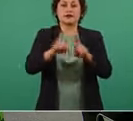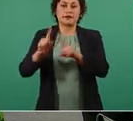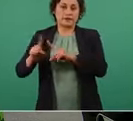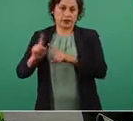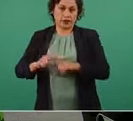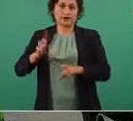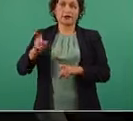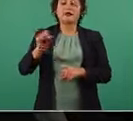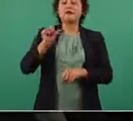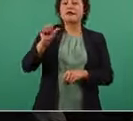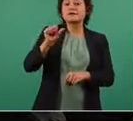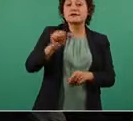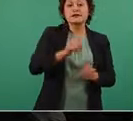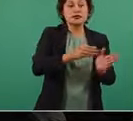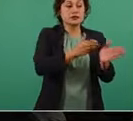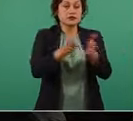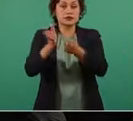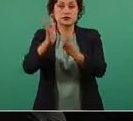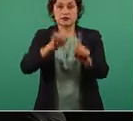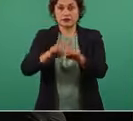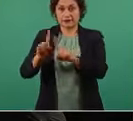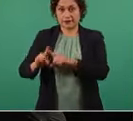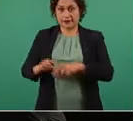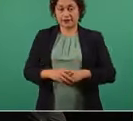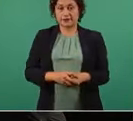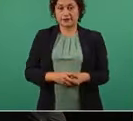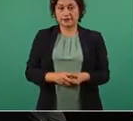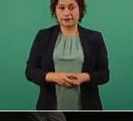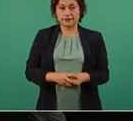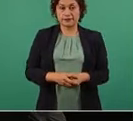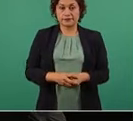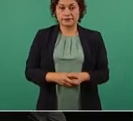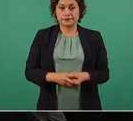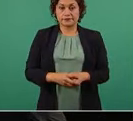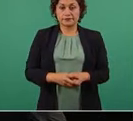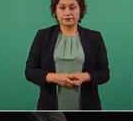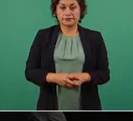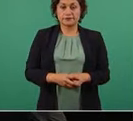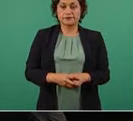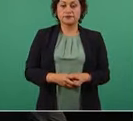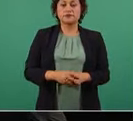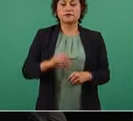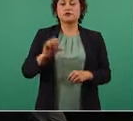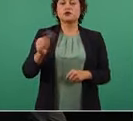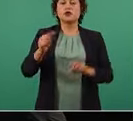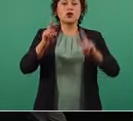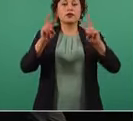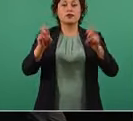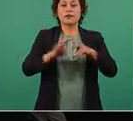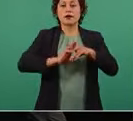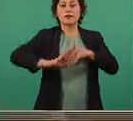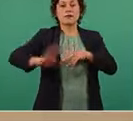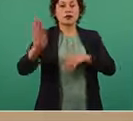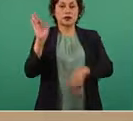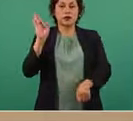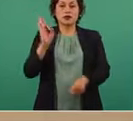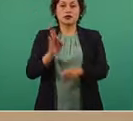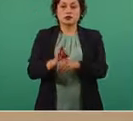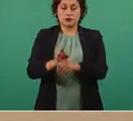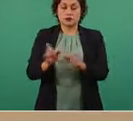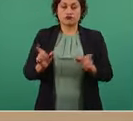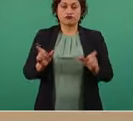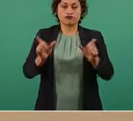rutas. La que sigue, por favor. En cuanto al plan de migración y desarrollo de la frontera